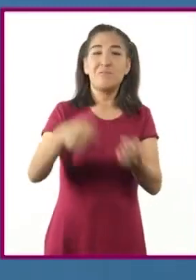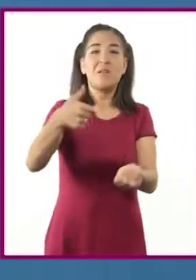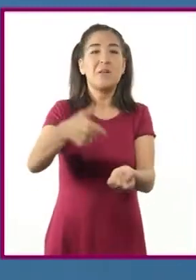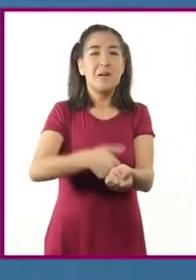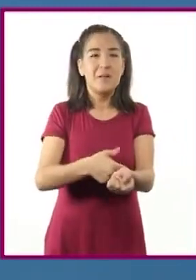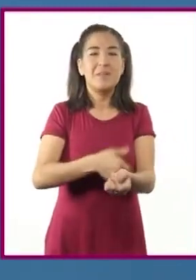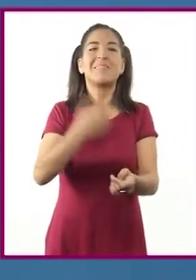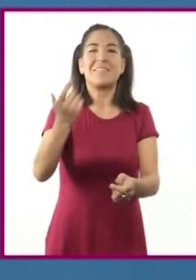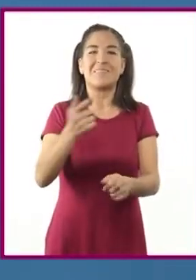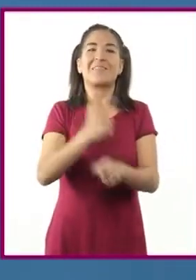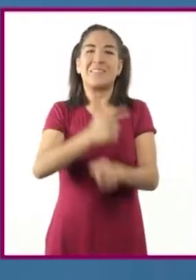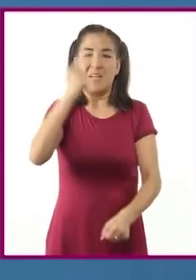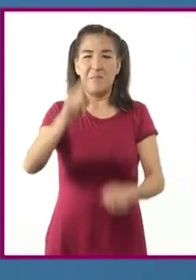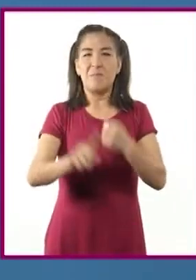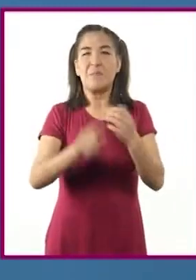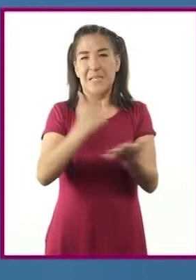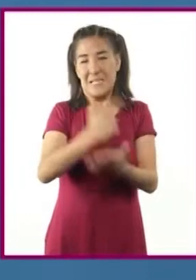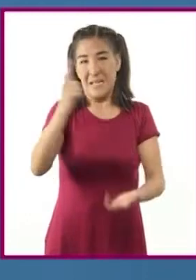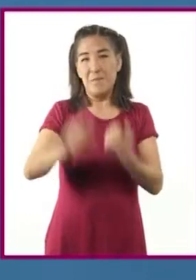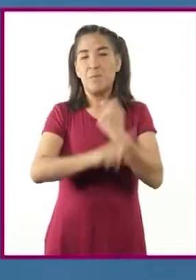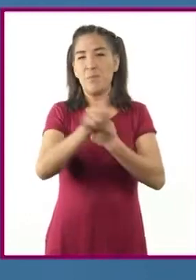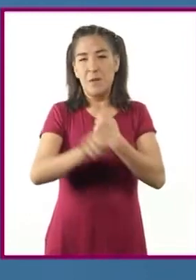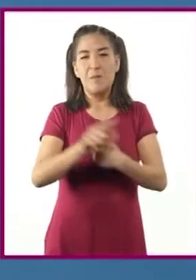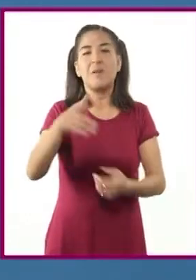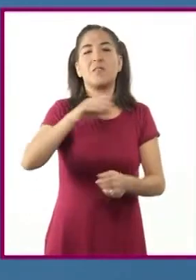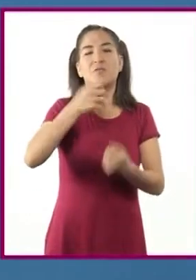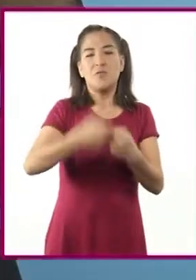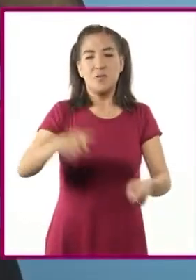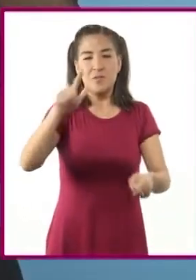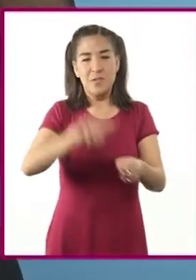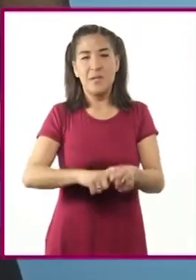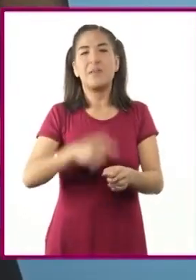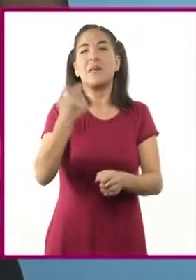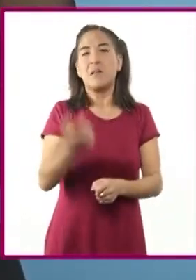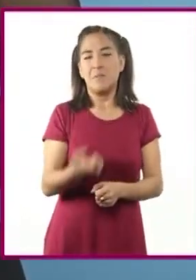graves problemas ambientales, sociales y económicos.